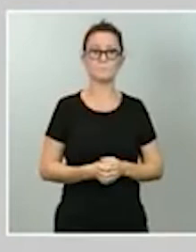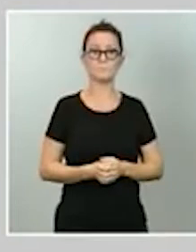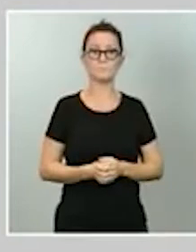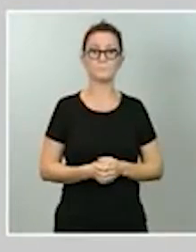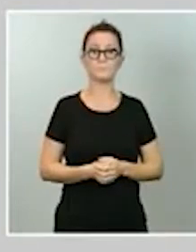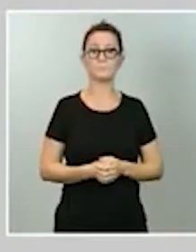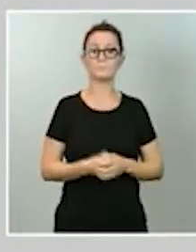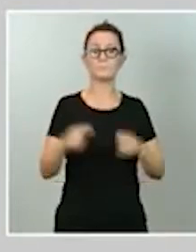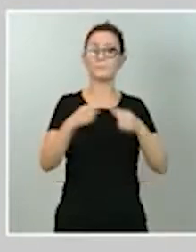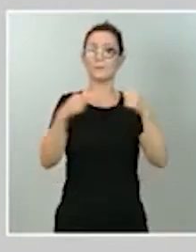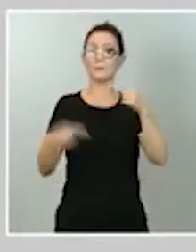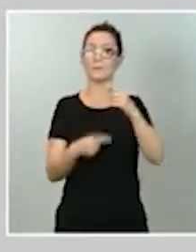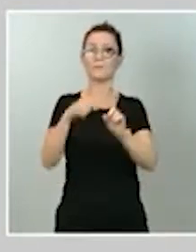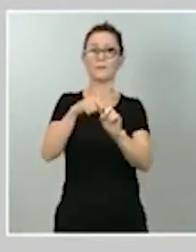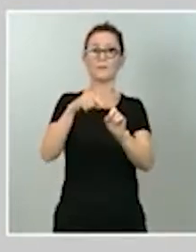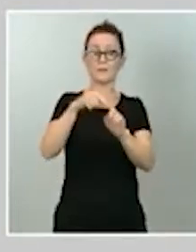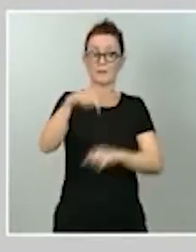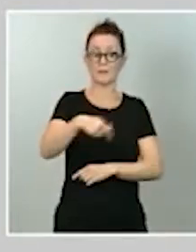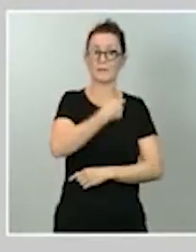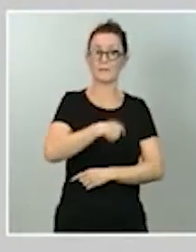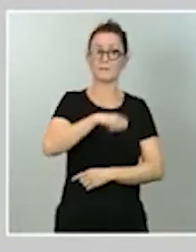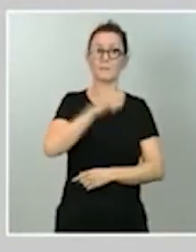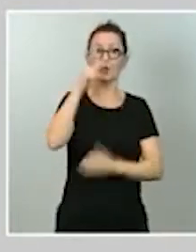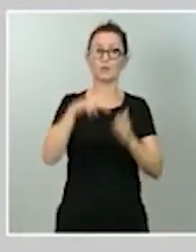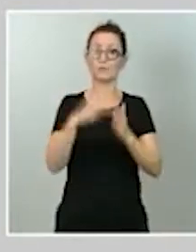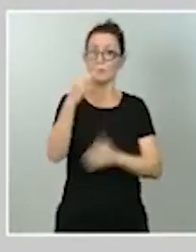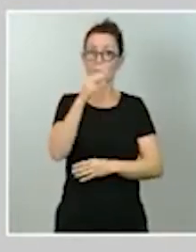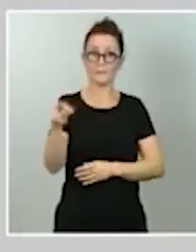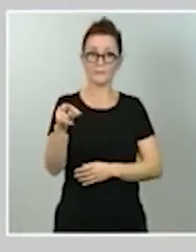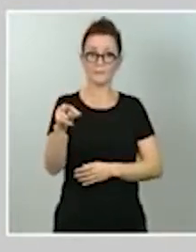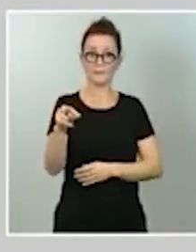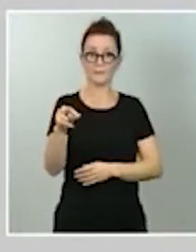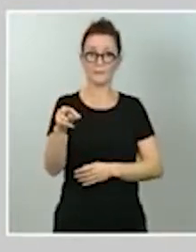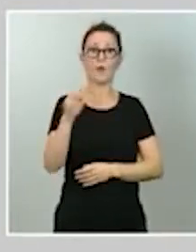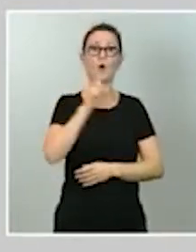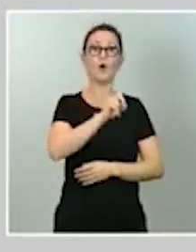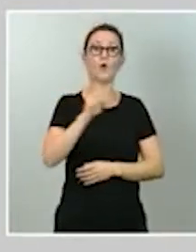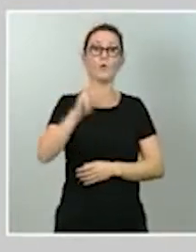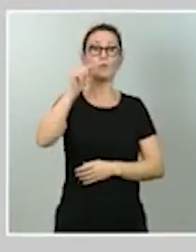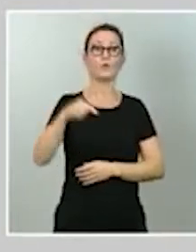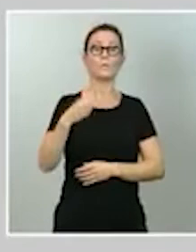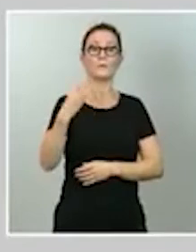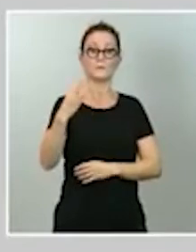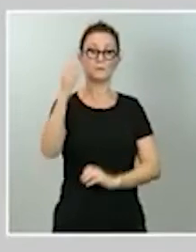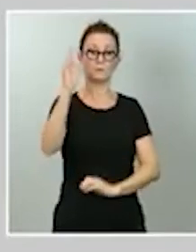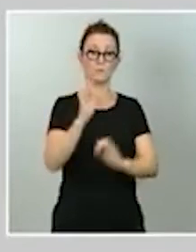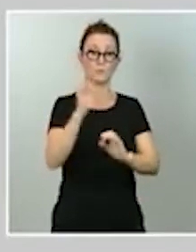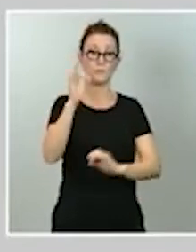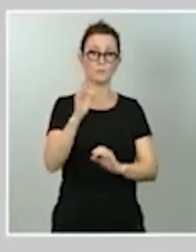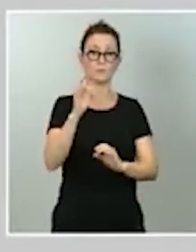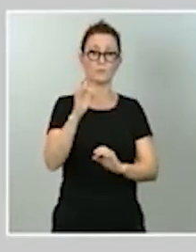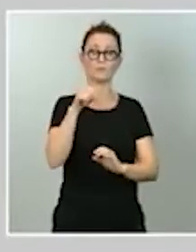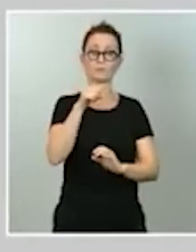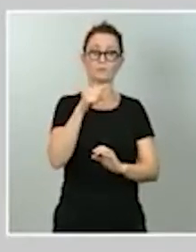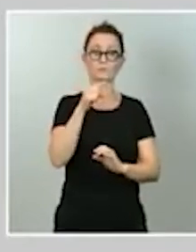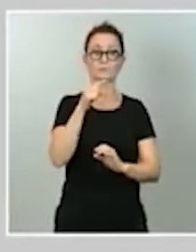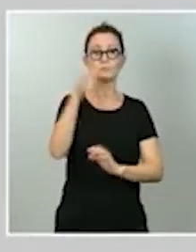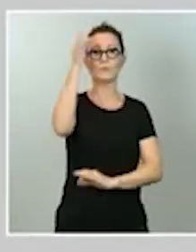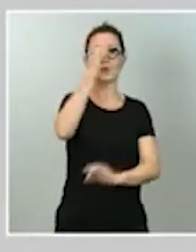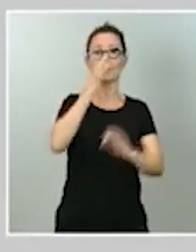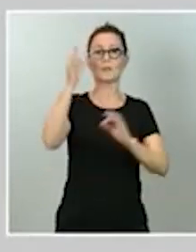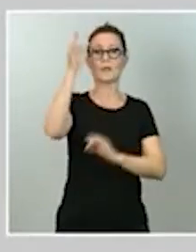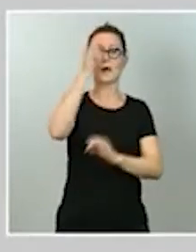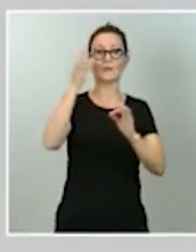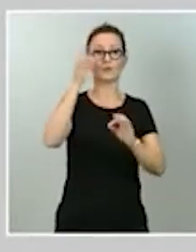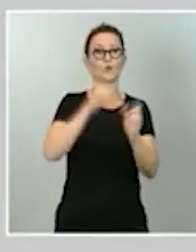referencia para españa en el año 2020 será del 11,3 por ciento un dato que ya que ha